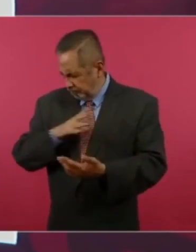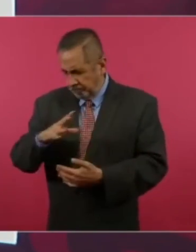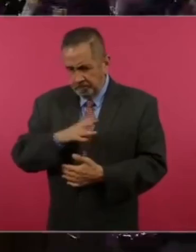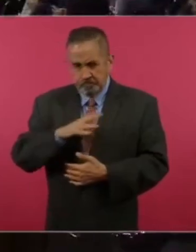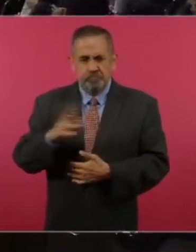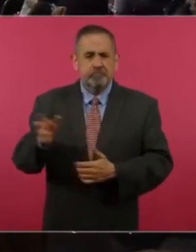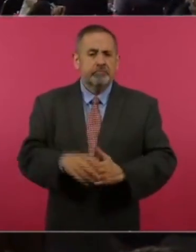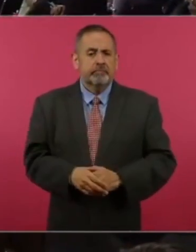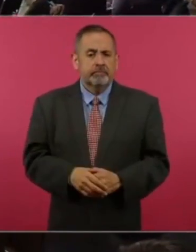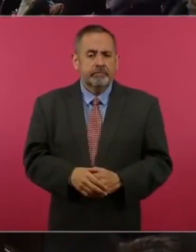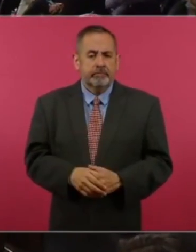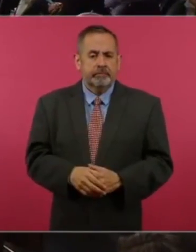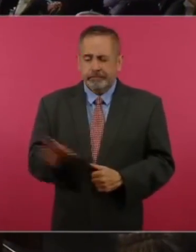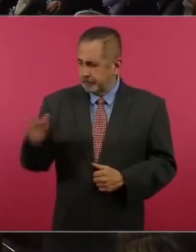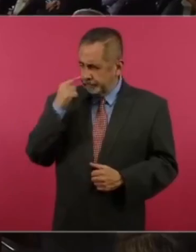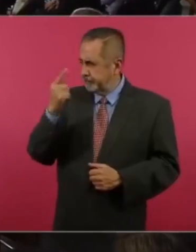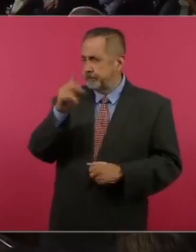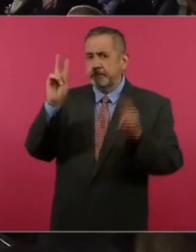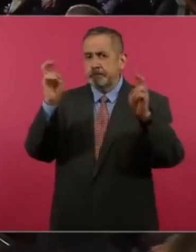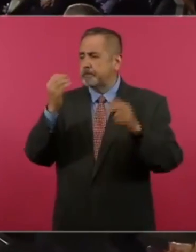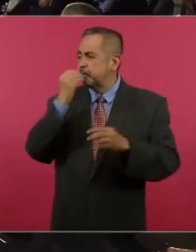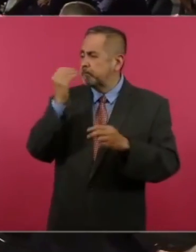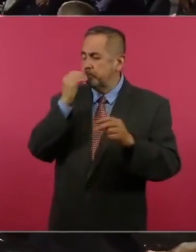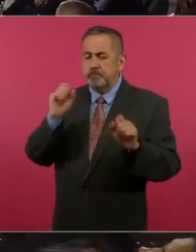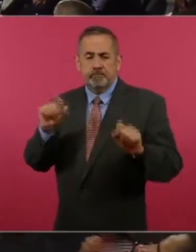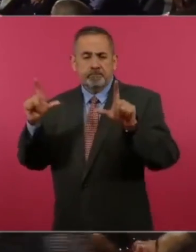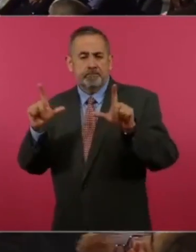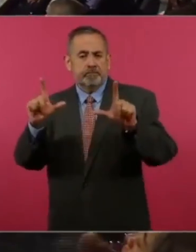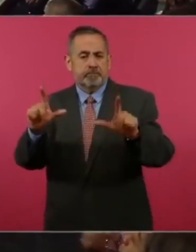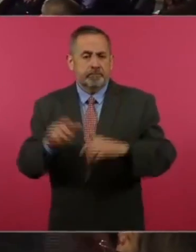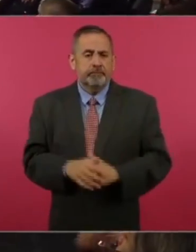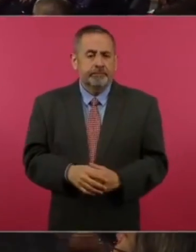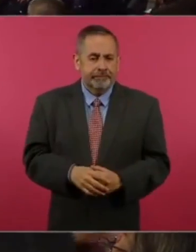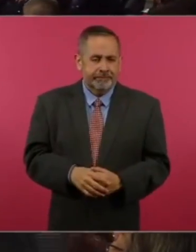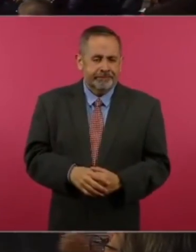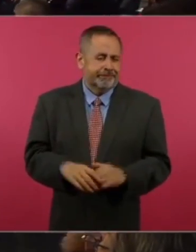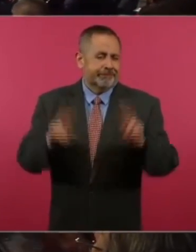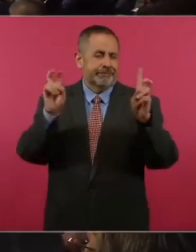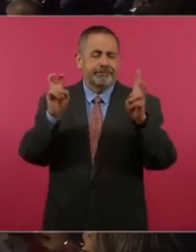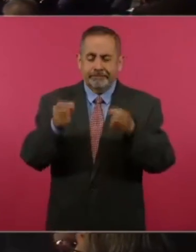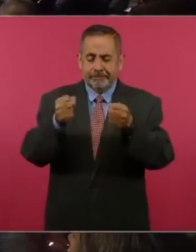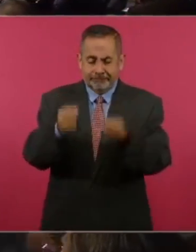Si puedes poner lo de alimentación, la llamada seguridad alimentaria.